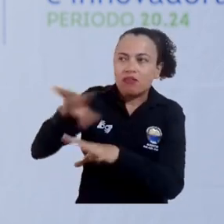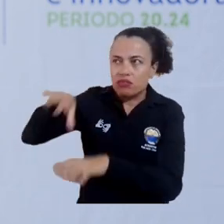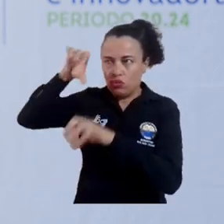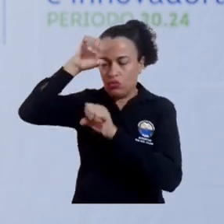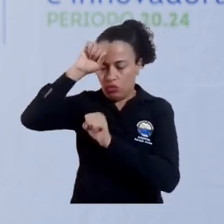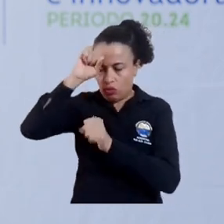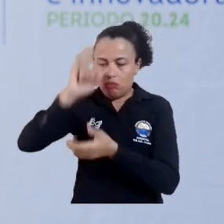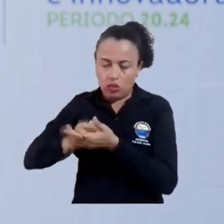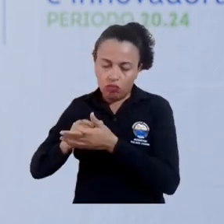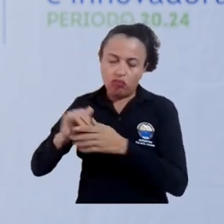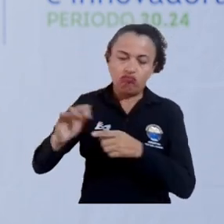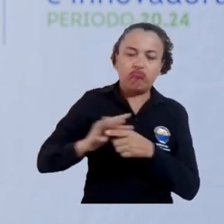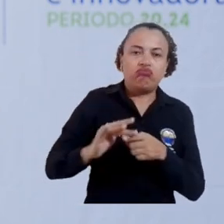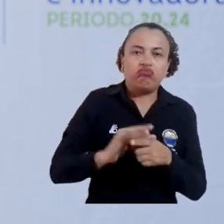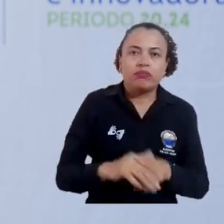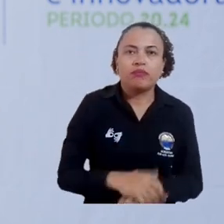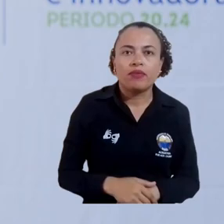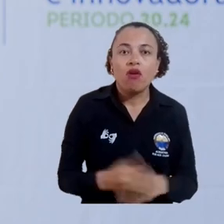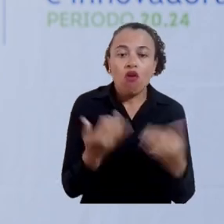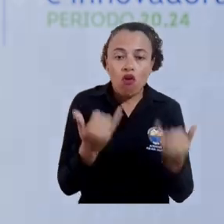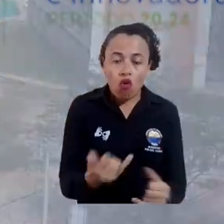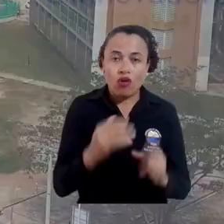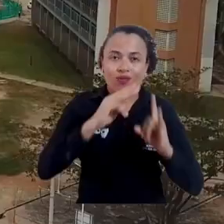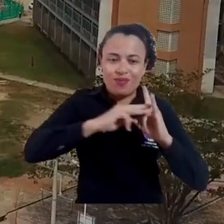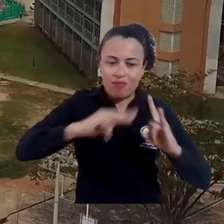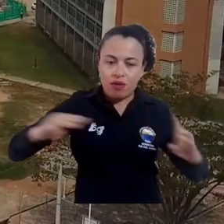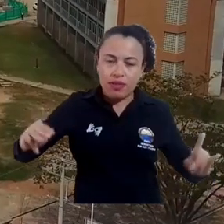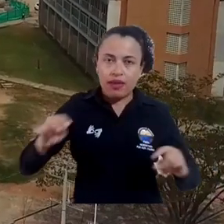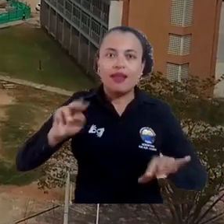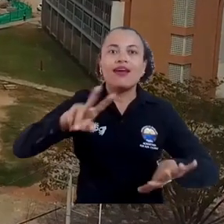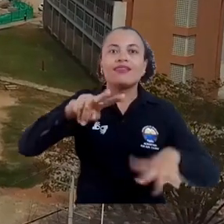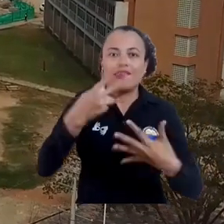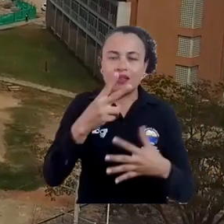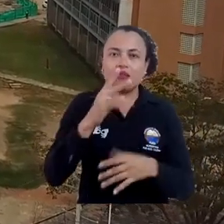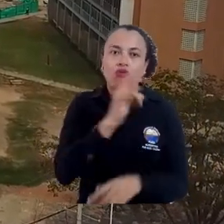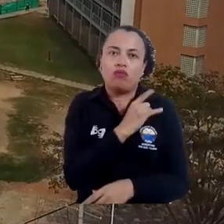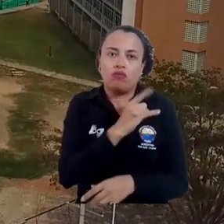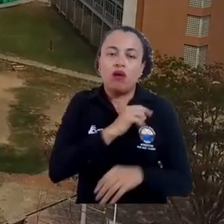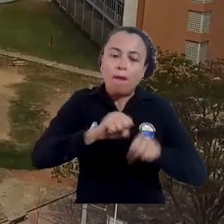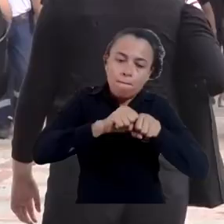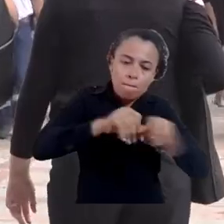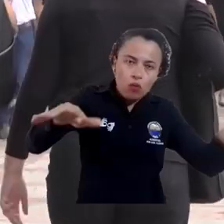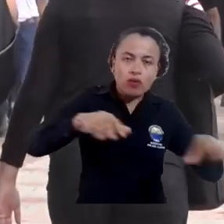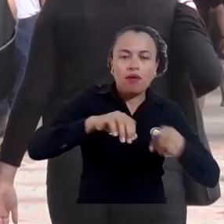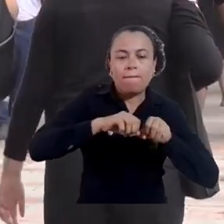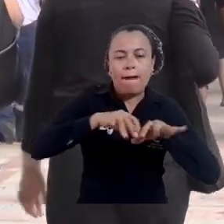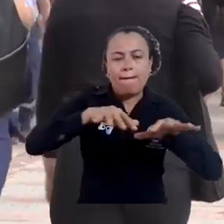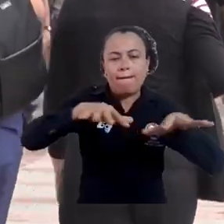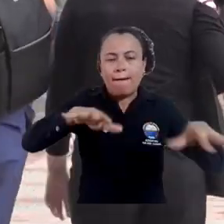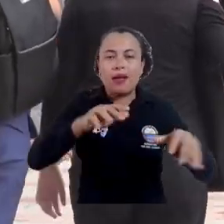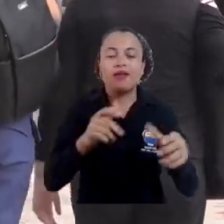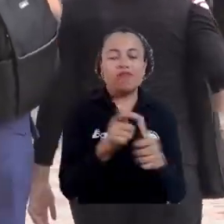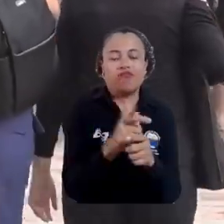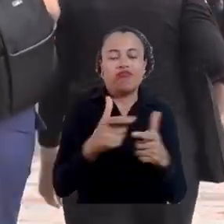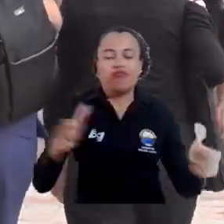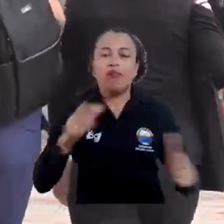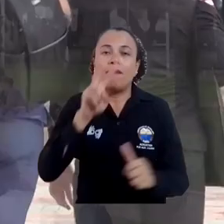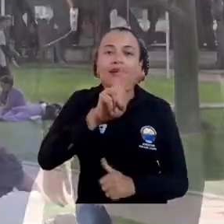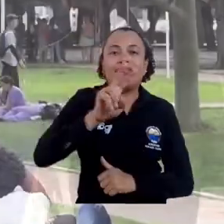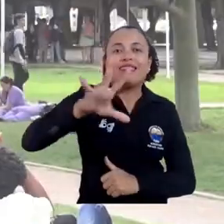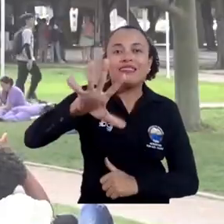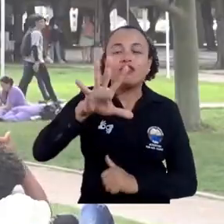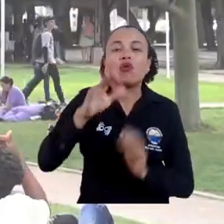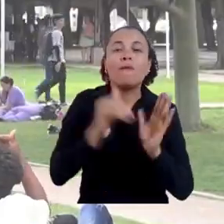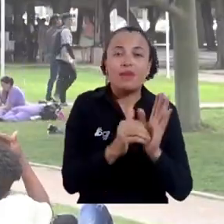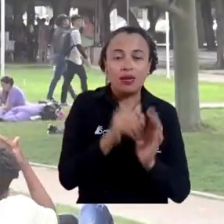con todas las buenas prácticas que traen de la universidad. Hoy, Unimagdalena es la séptima universidad pública con más cobertura en Colombia,